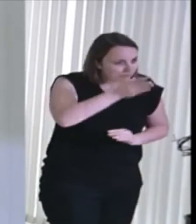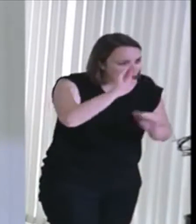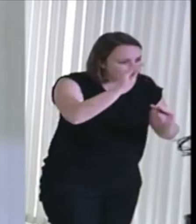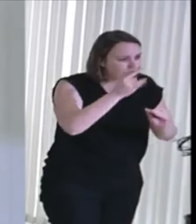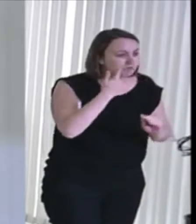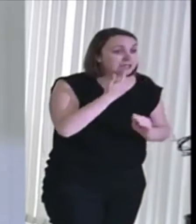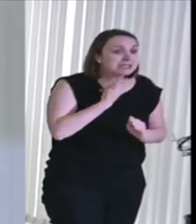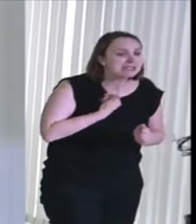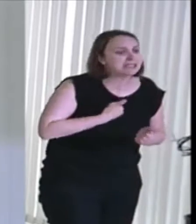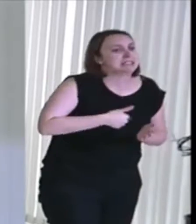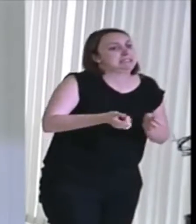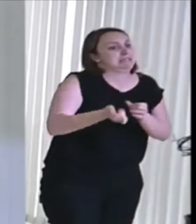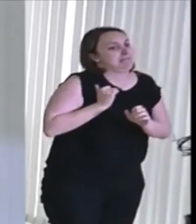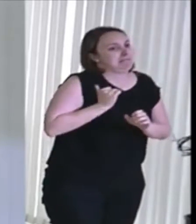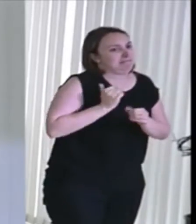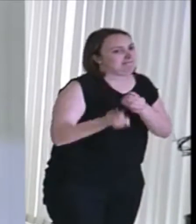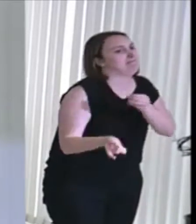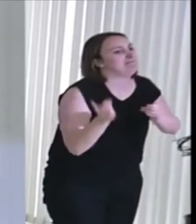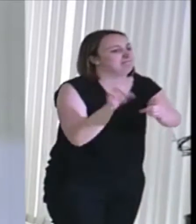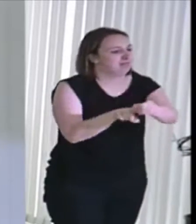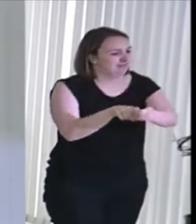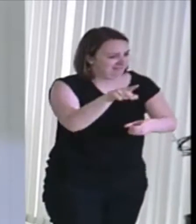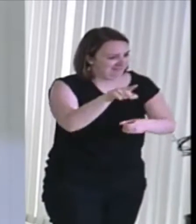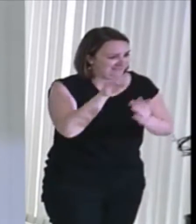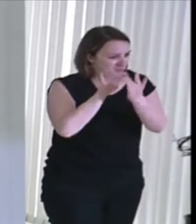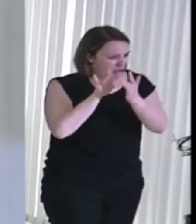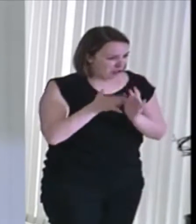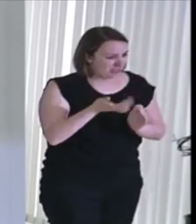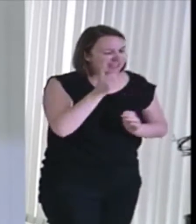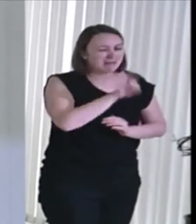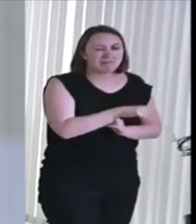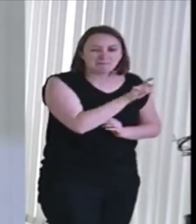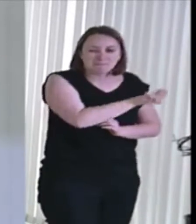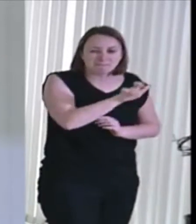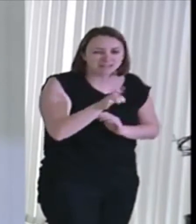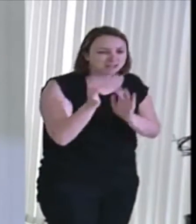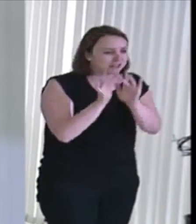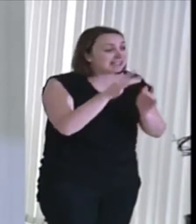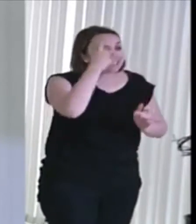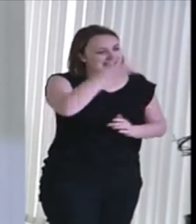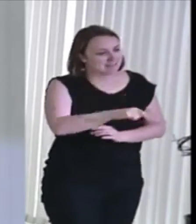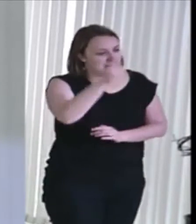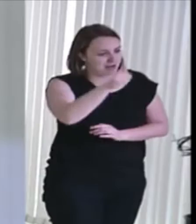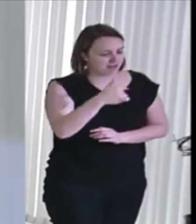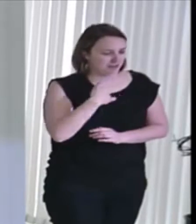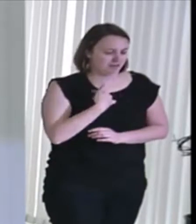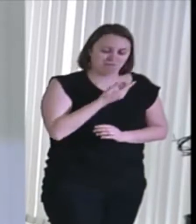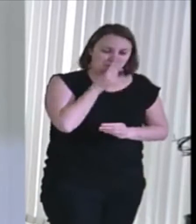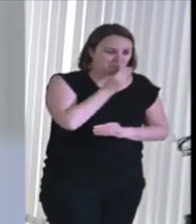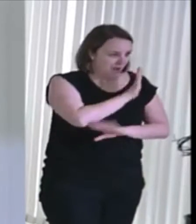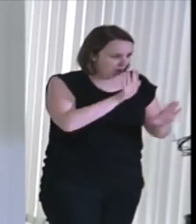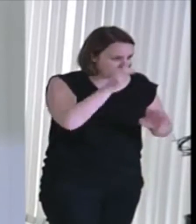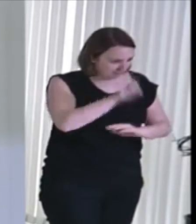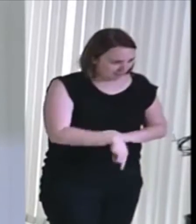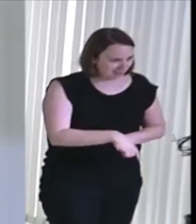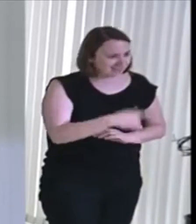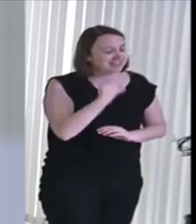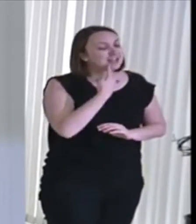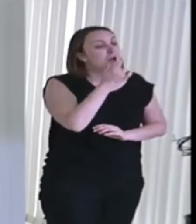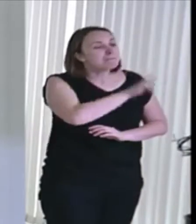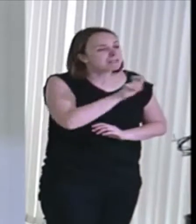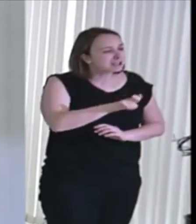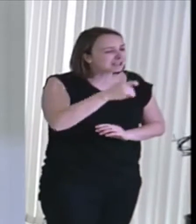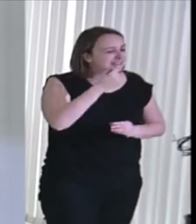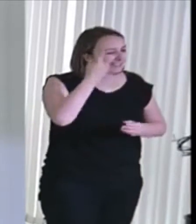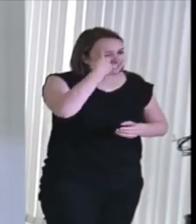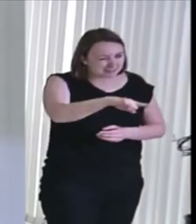Coger el rebufo también muchas veces es muy útil, y rodearte de gente que sepa más que tú es fantástico. Siempre buscar a gente que sabe